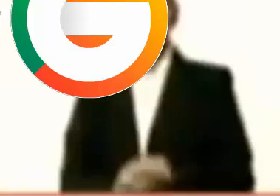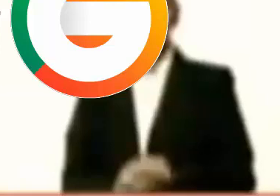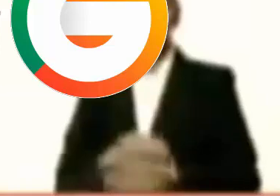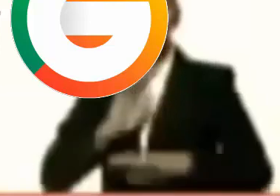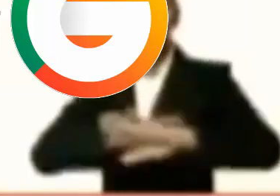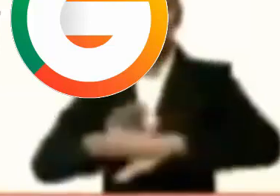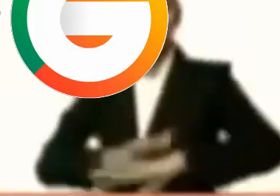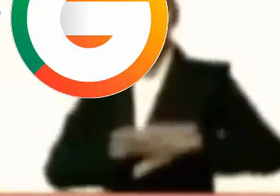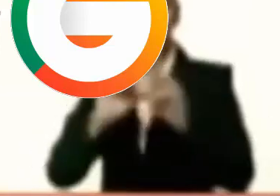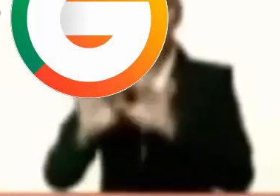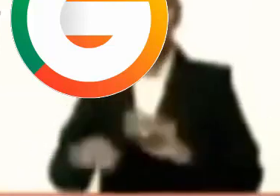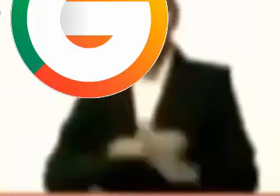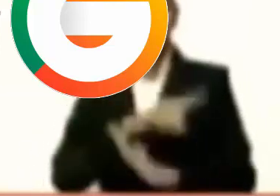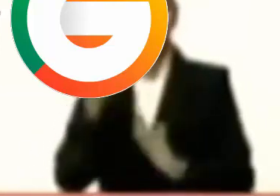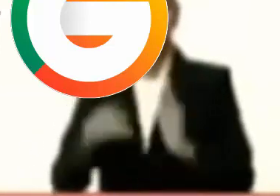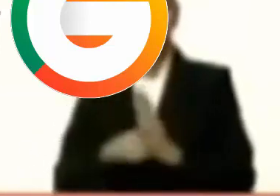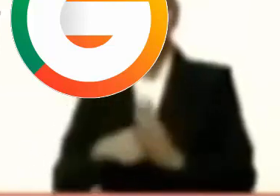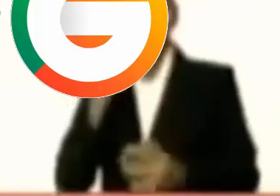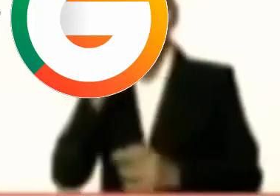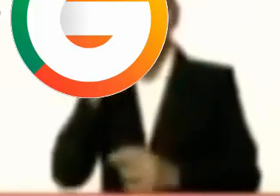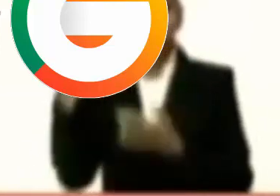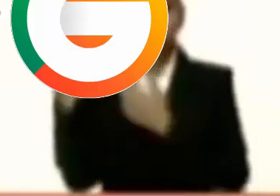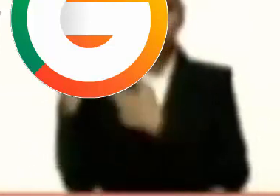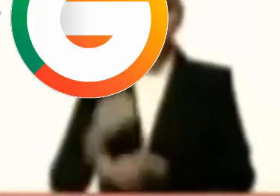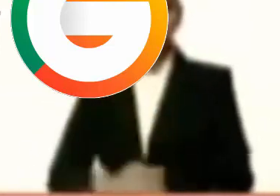llamado del secretario general Antonio Guterres,